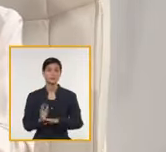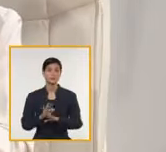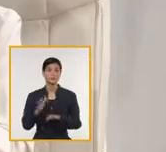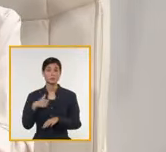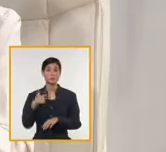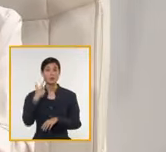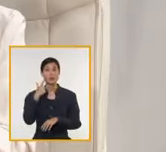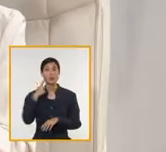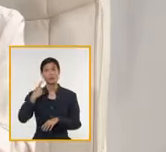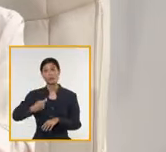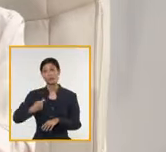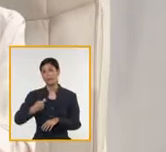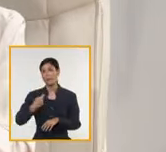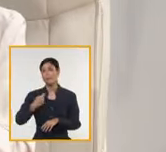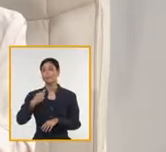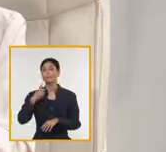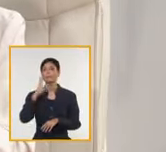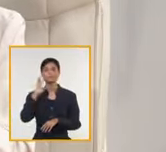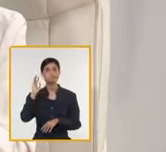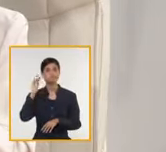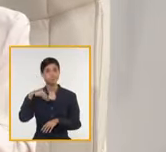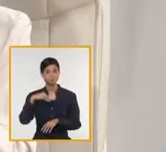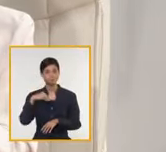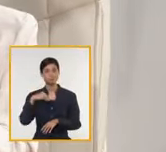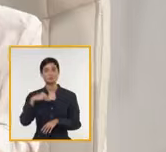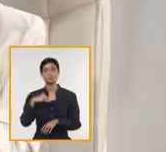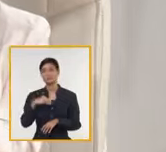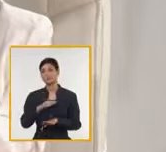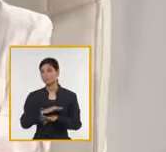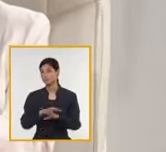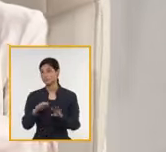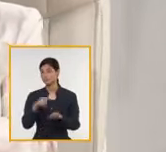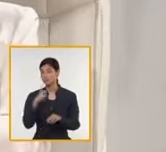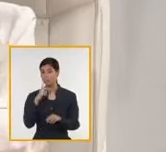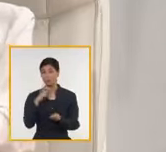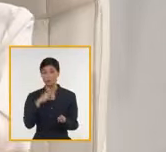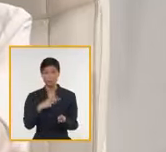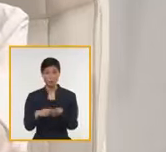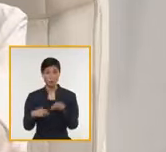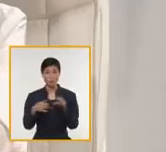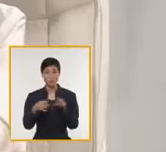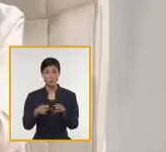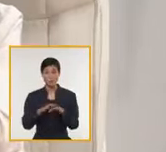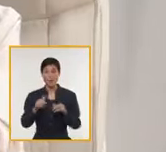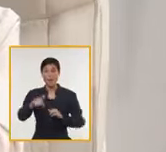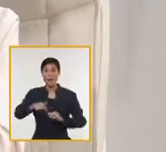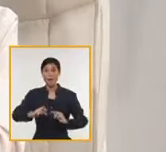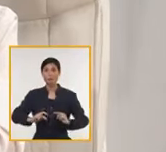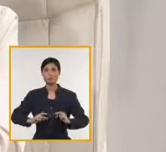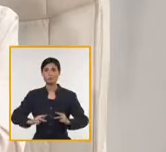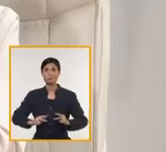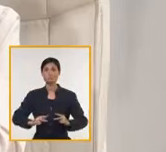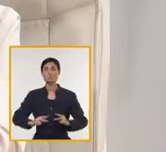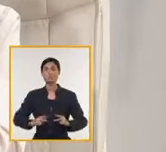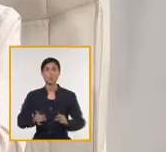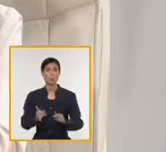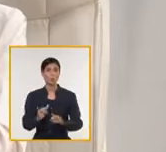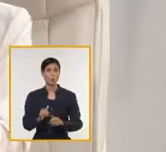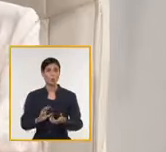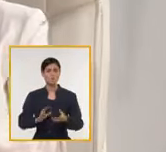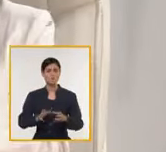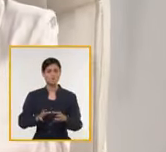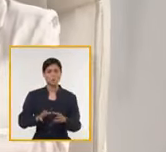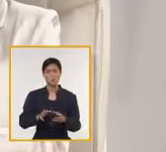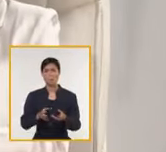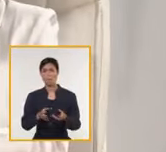tener en cuenta en este sentido. Entonces, desde ese punto de vista, se repite un tanto el